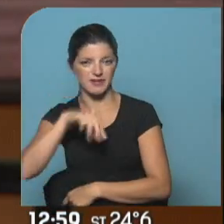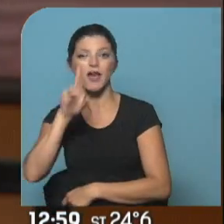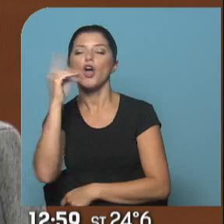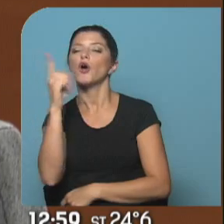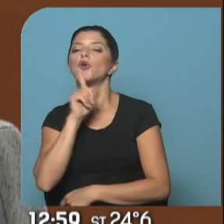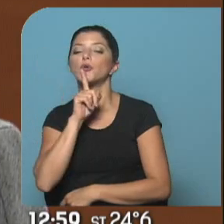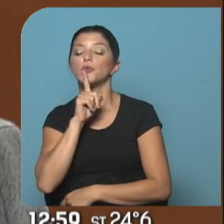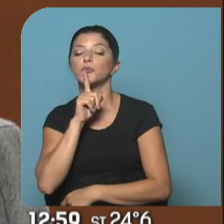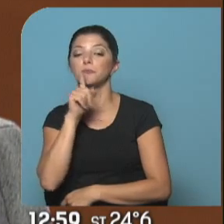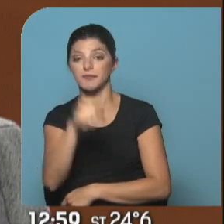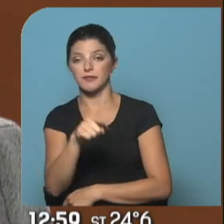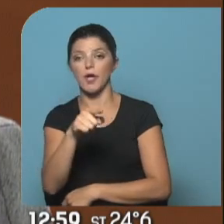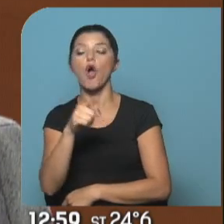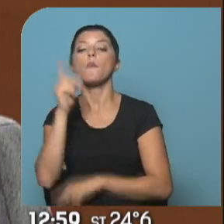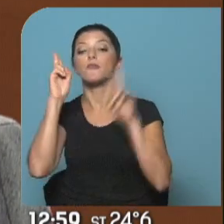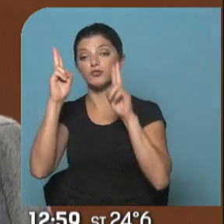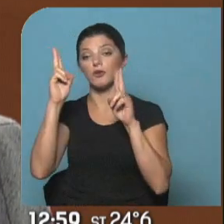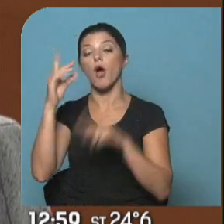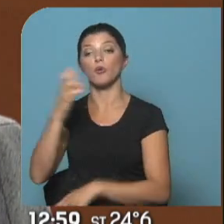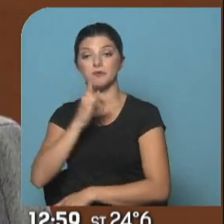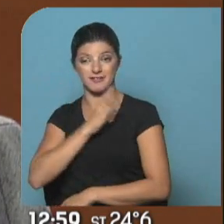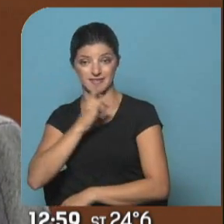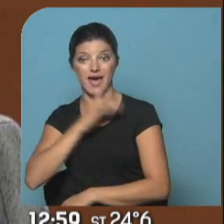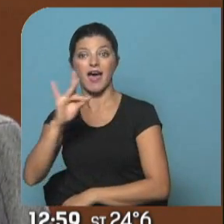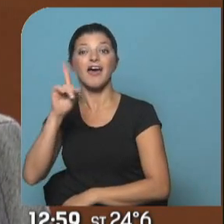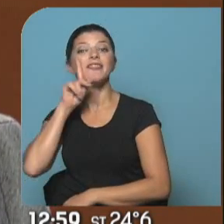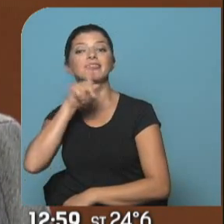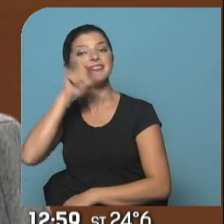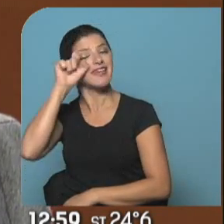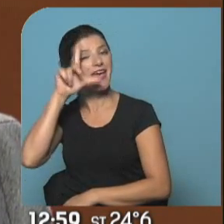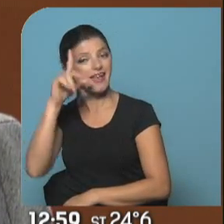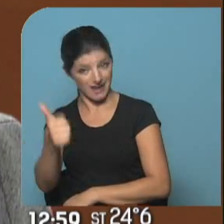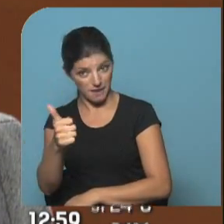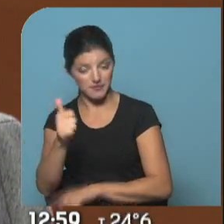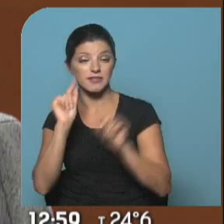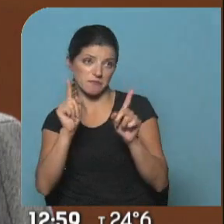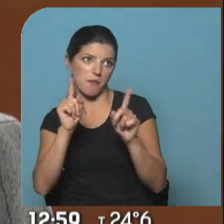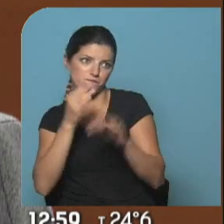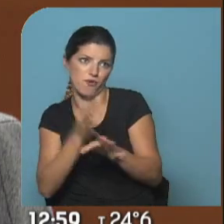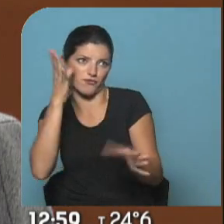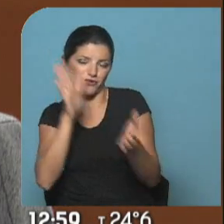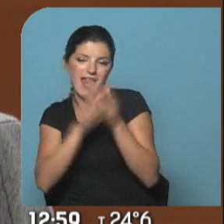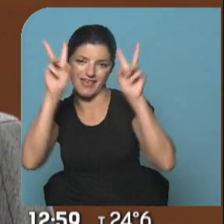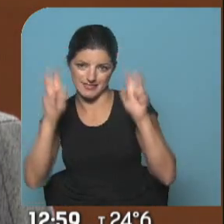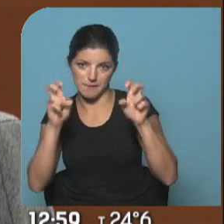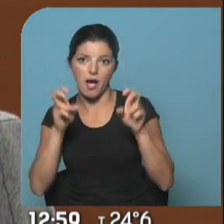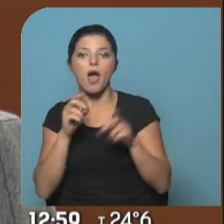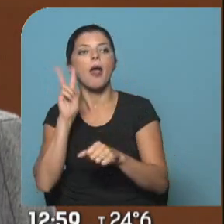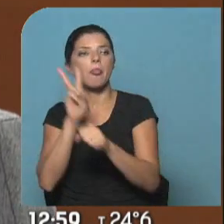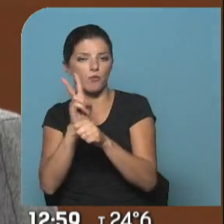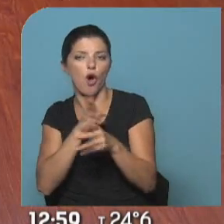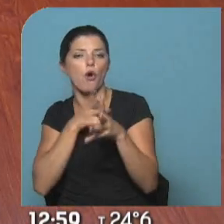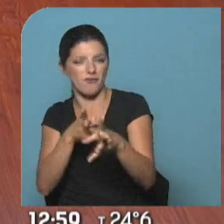es profesora de la Universidad de Itela, es investigadora del CONICET y es experta en el tema de defensa precisamente. Nosotros trabajamos